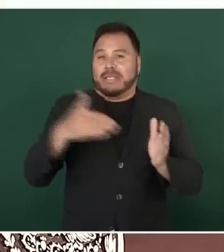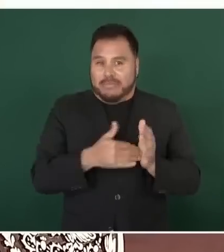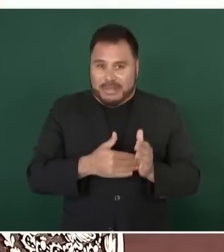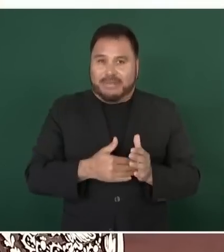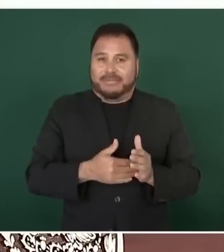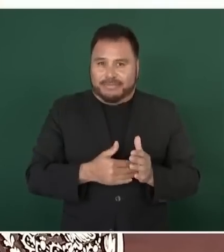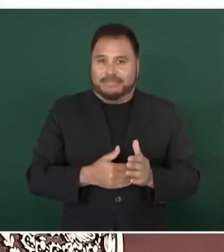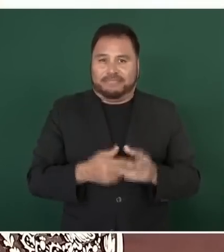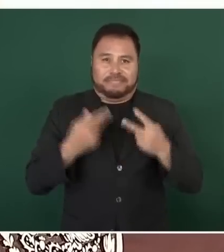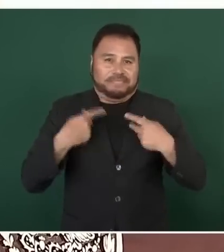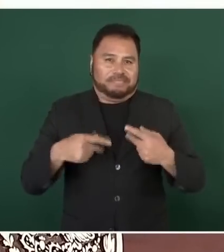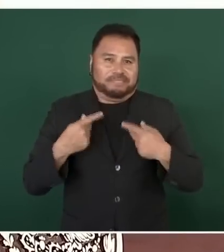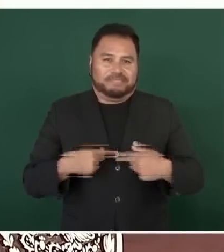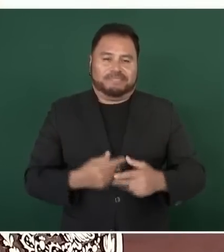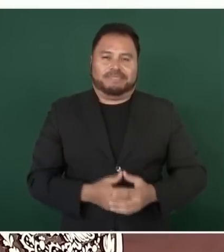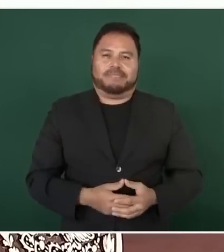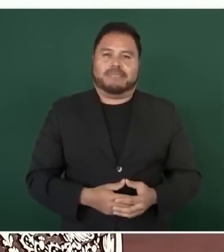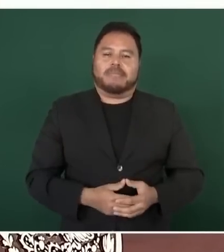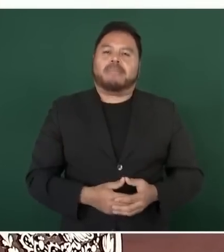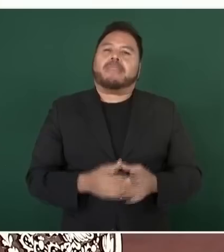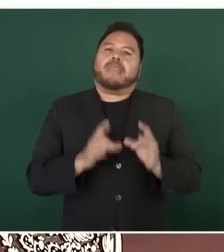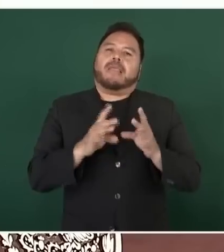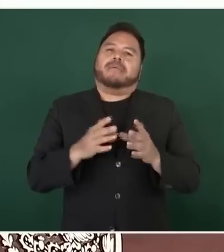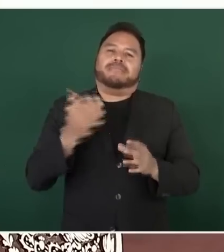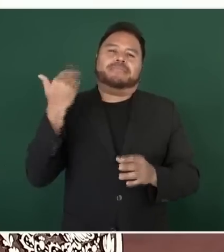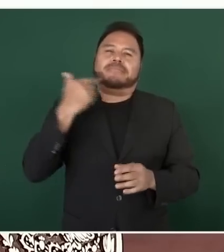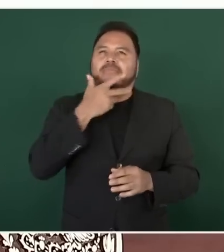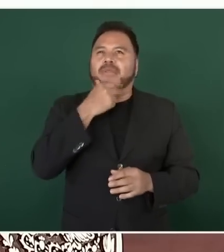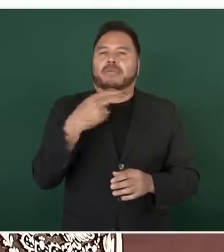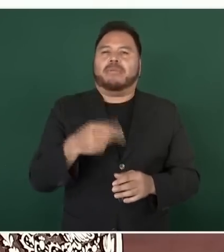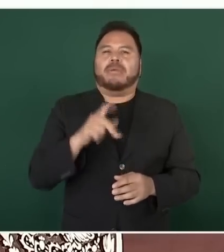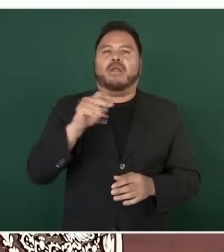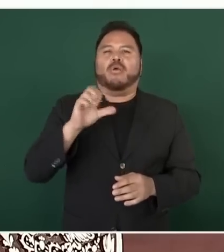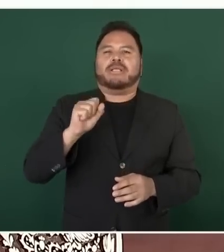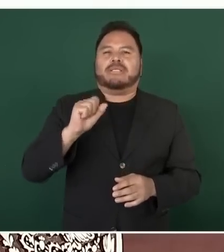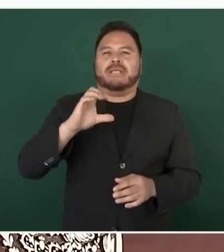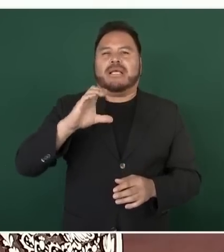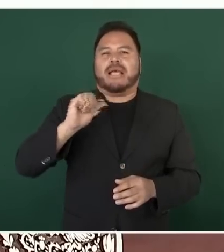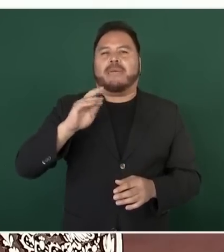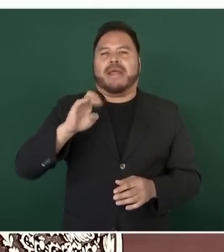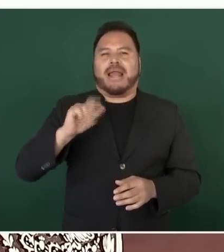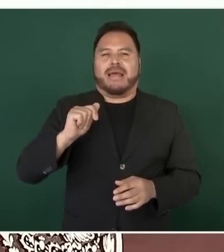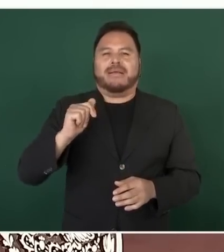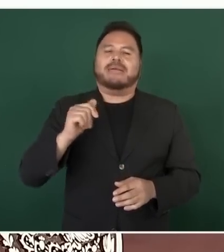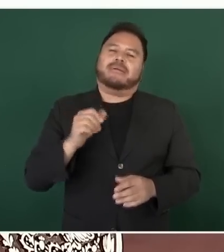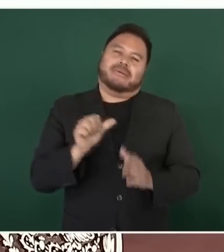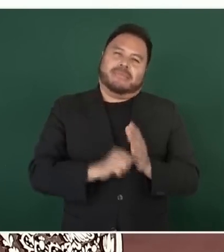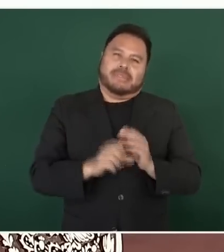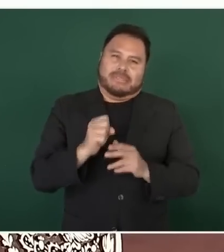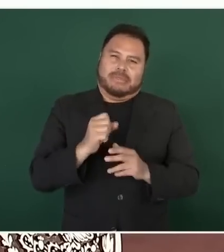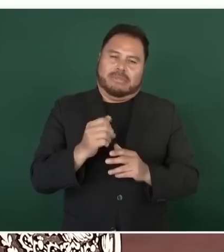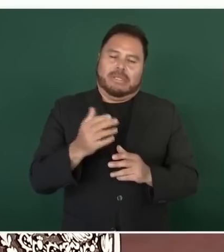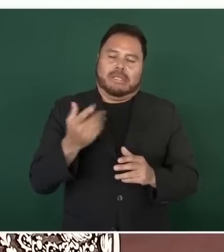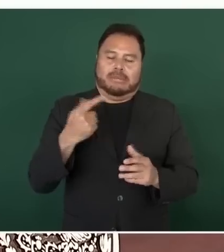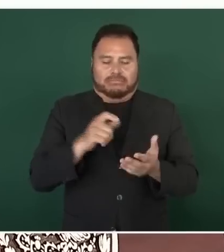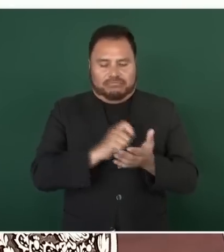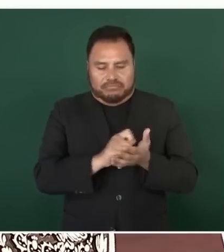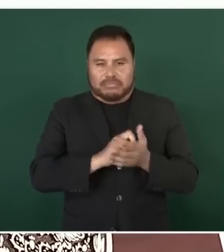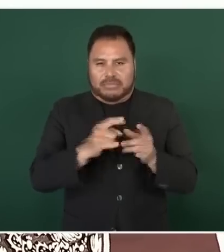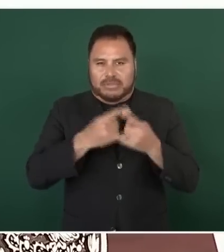hombres, según estimó Luis Cabrera en septiembre